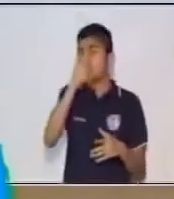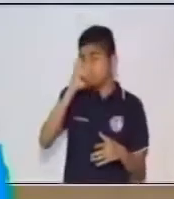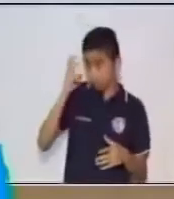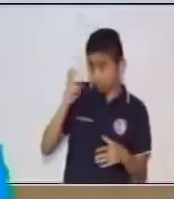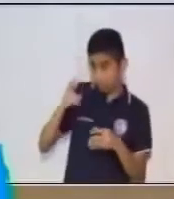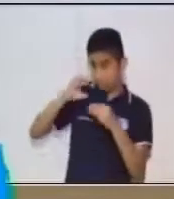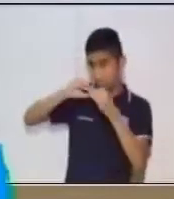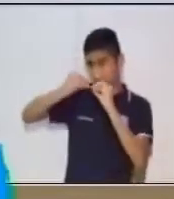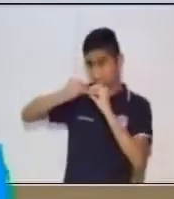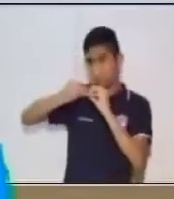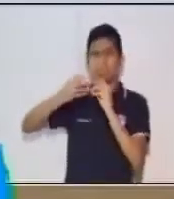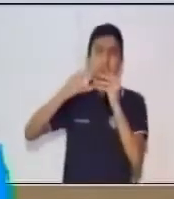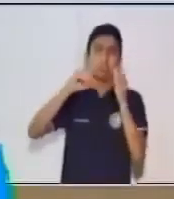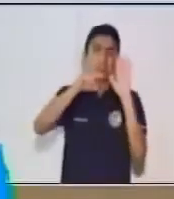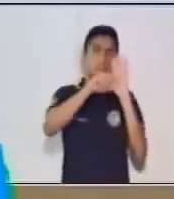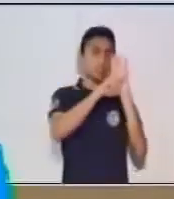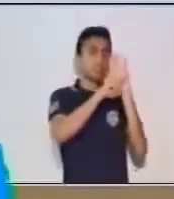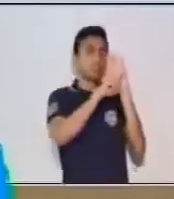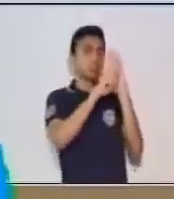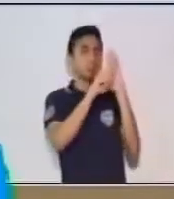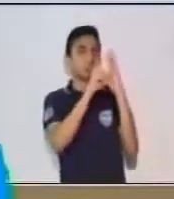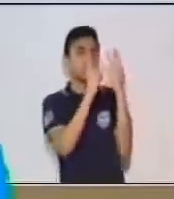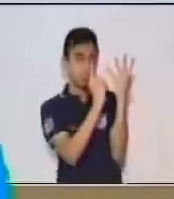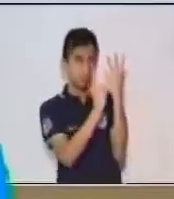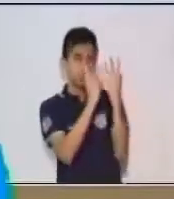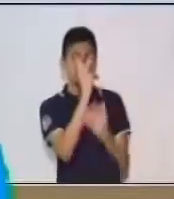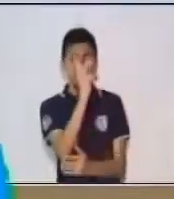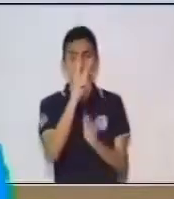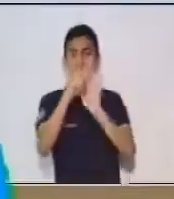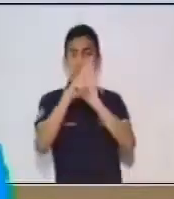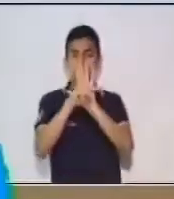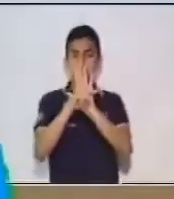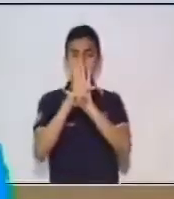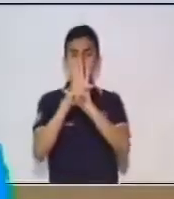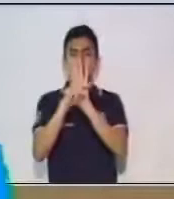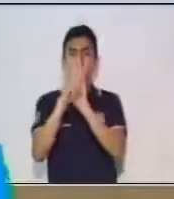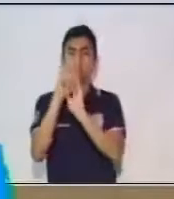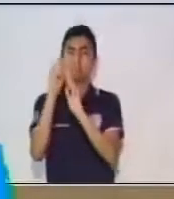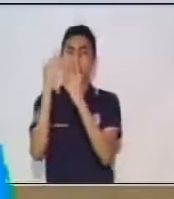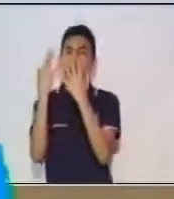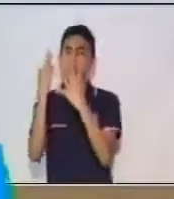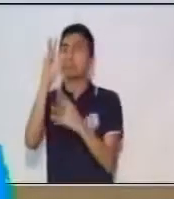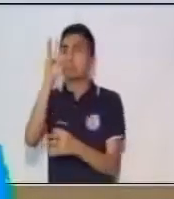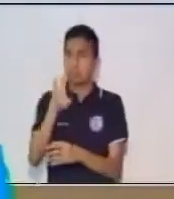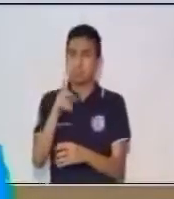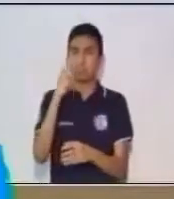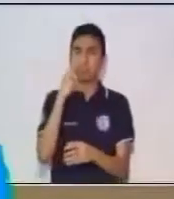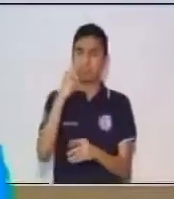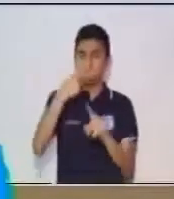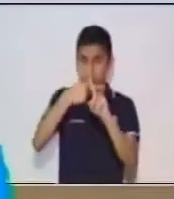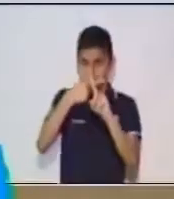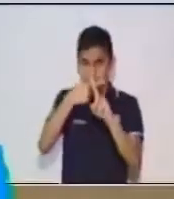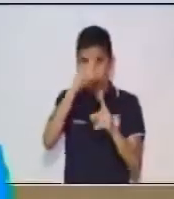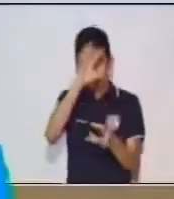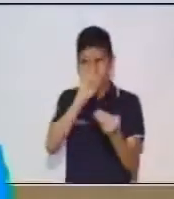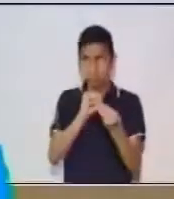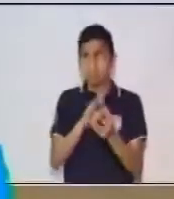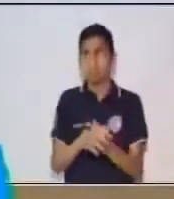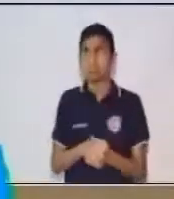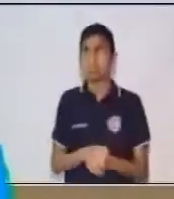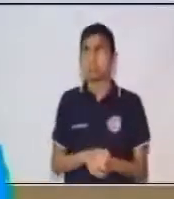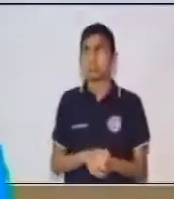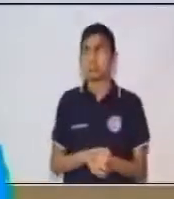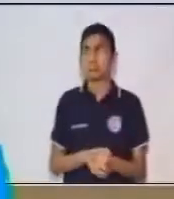números, negativo 6 por negativo 3, me va a dar el positivo 18. 6 por 3, 18. Menos por menos da